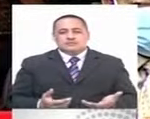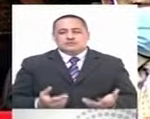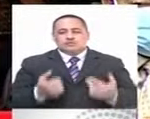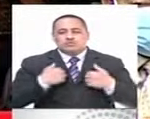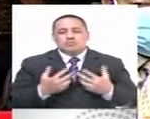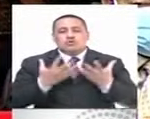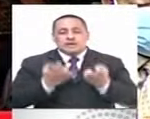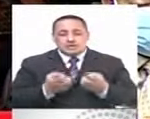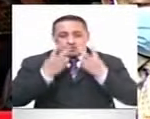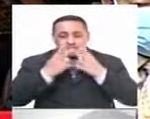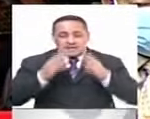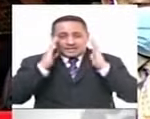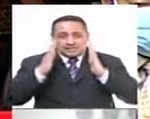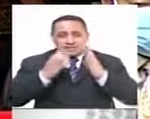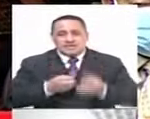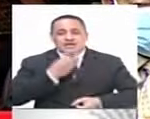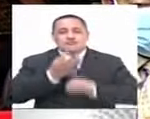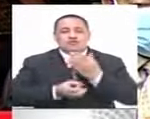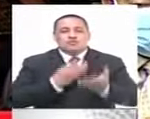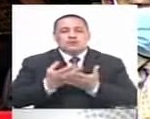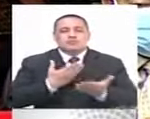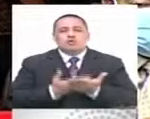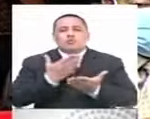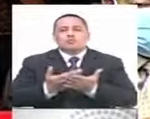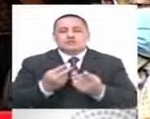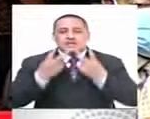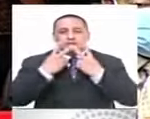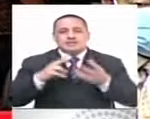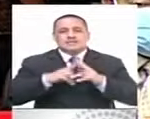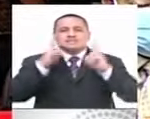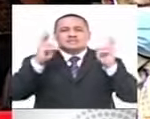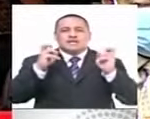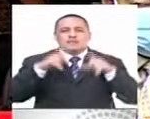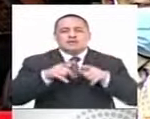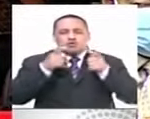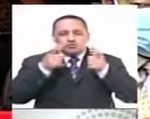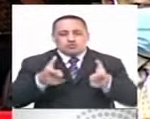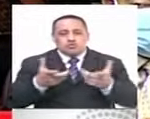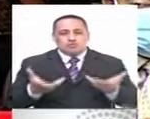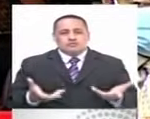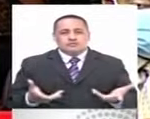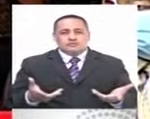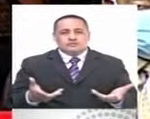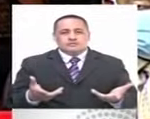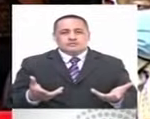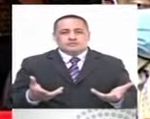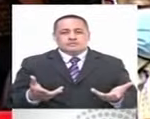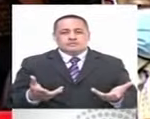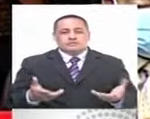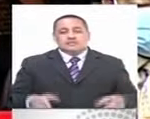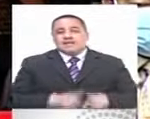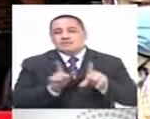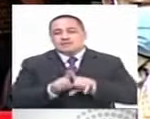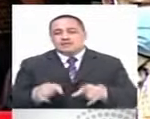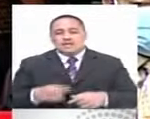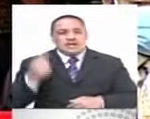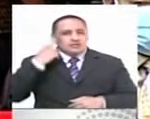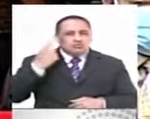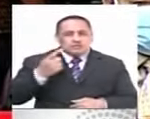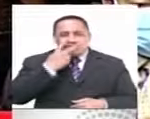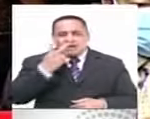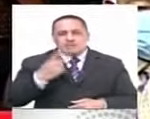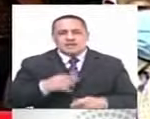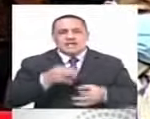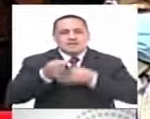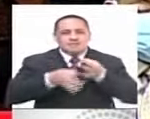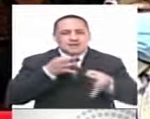Hubiésemos querido escuchar propuestas alrededor del tema de la seguridad. Hubiésemos querido escuchar algo más de la